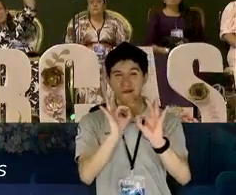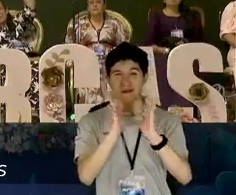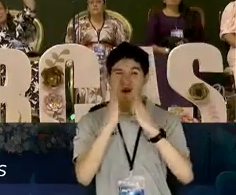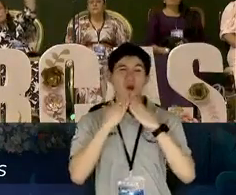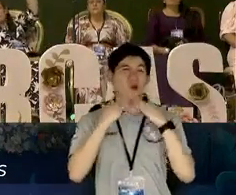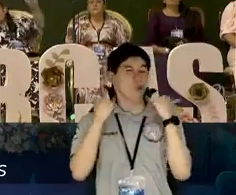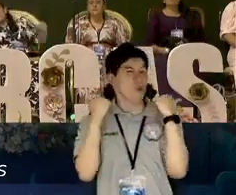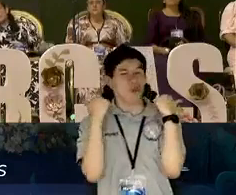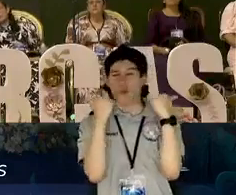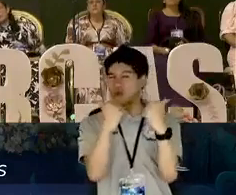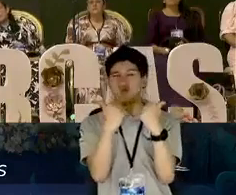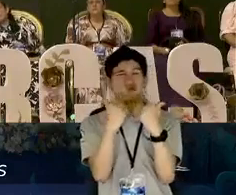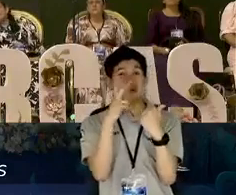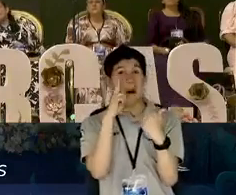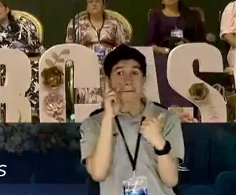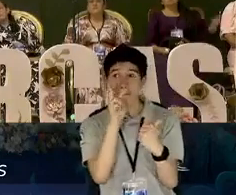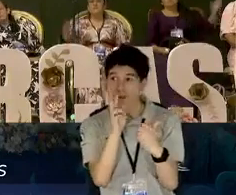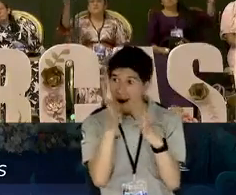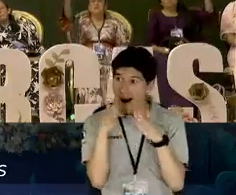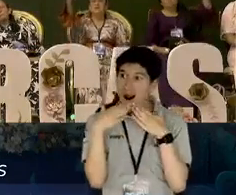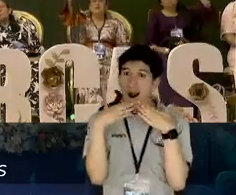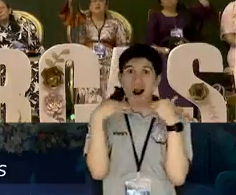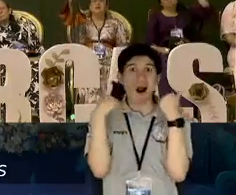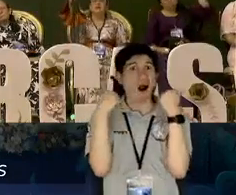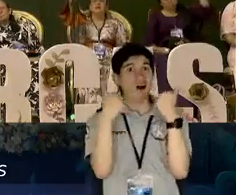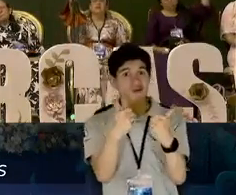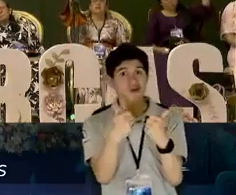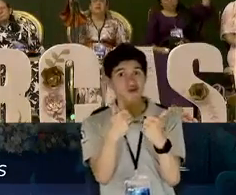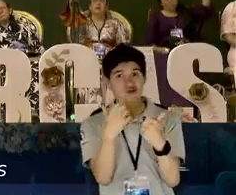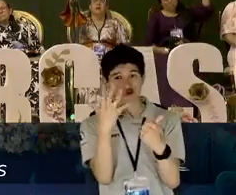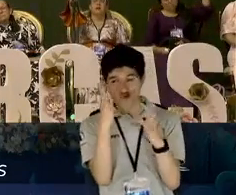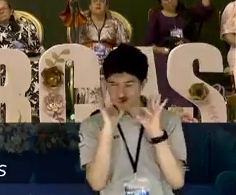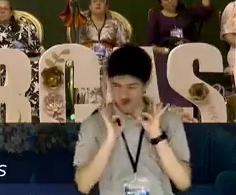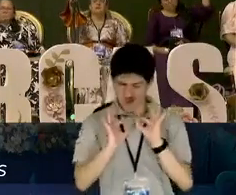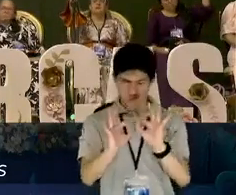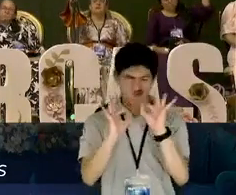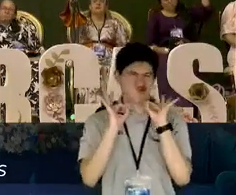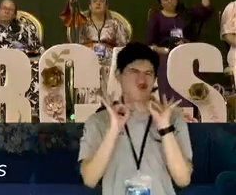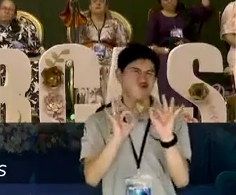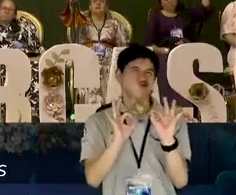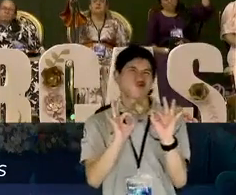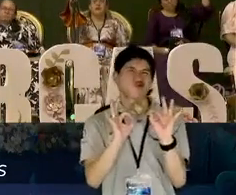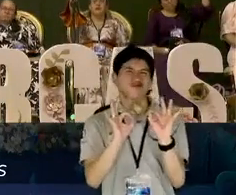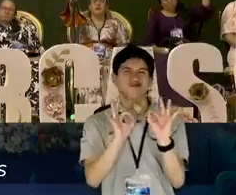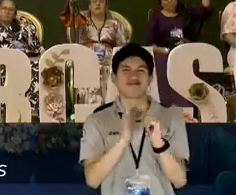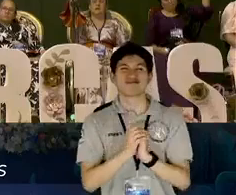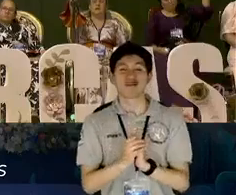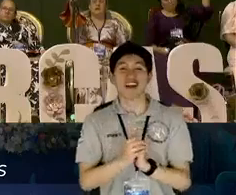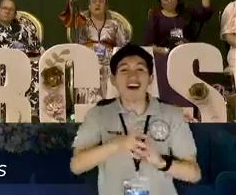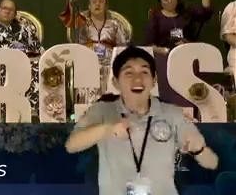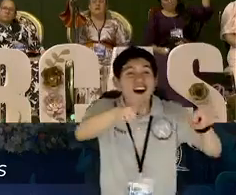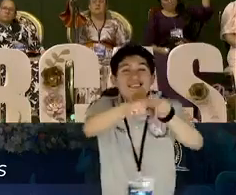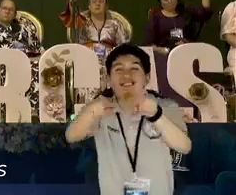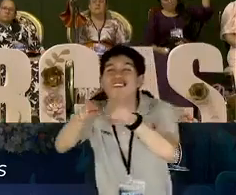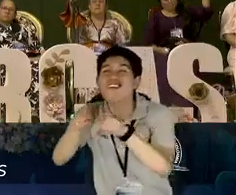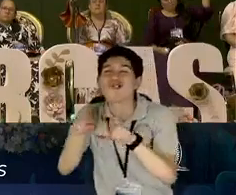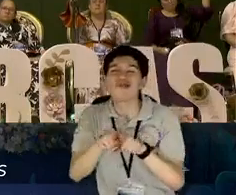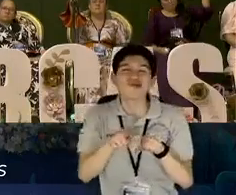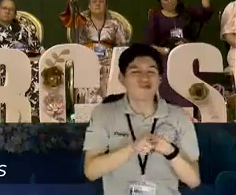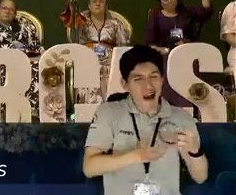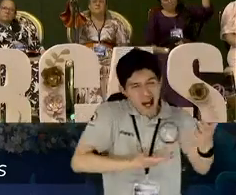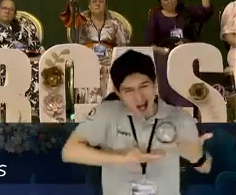mirad cuán bueno, cuán delicioso es habitar los